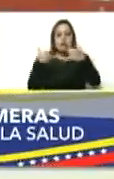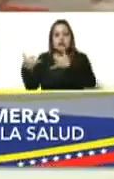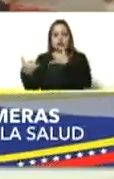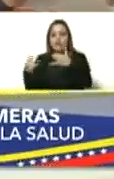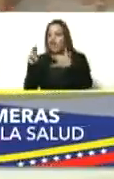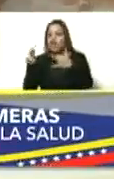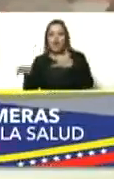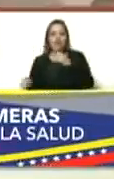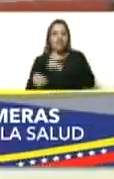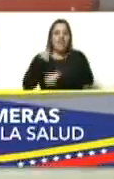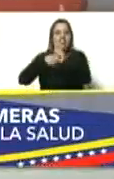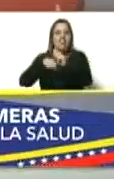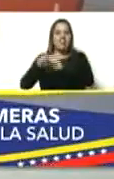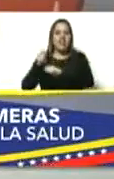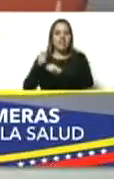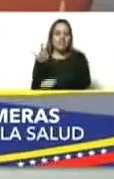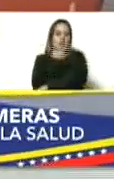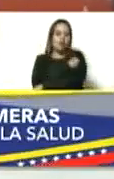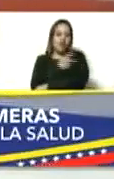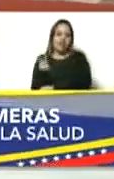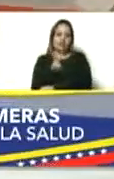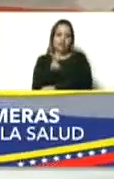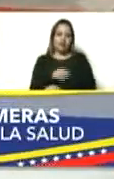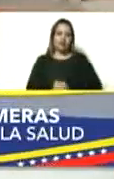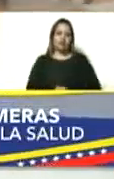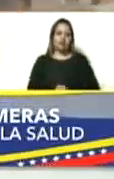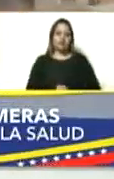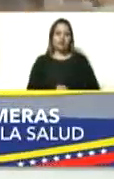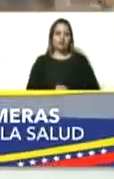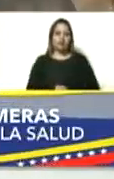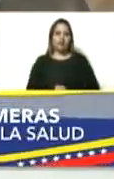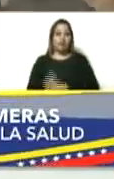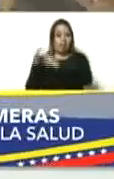no le vendieran vacunas a Venezuela.